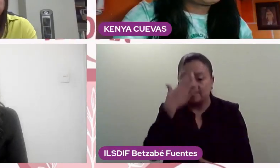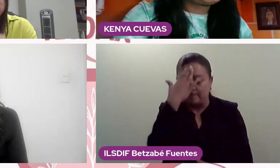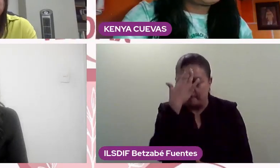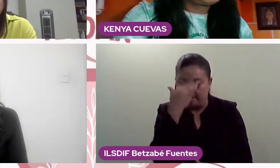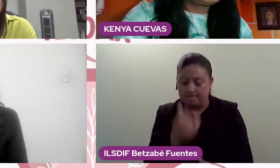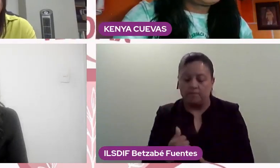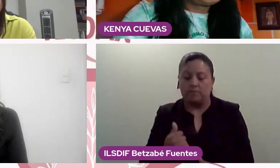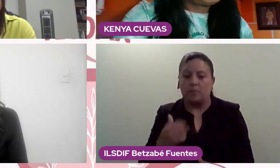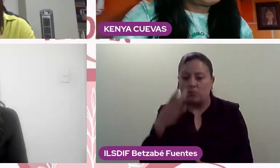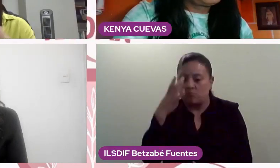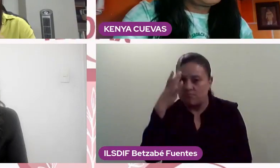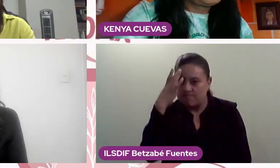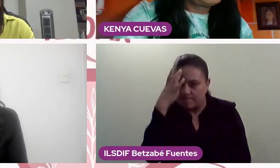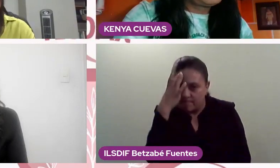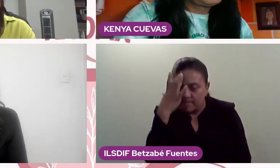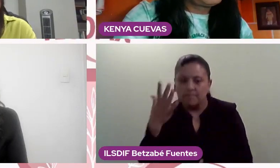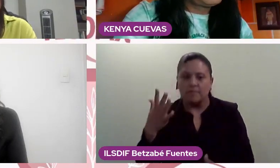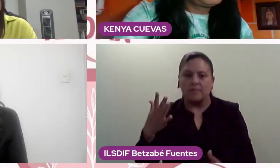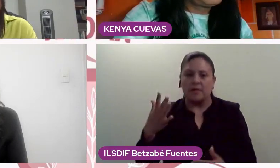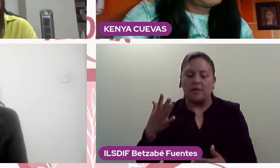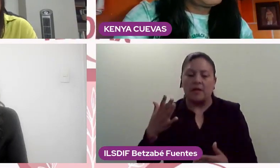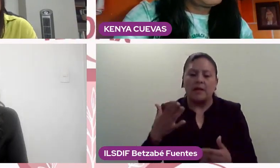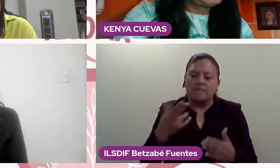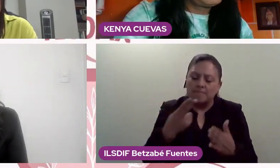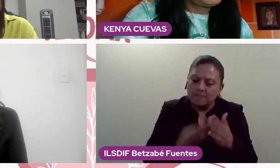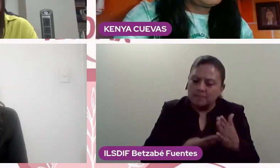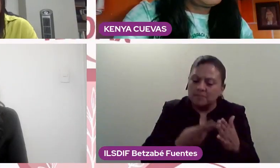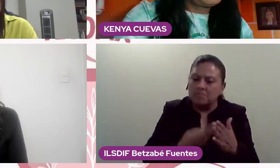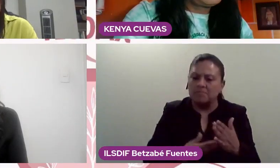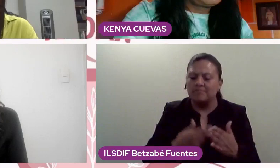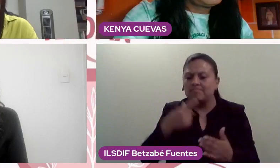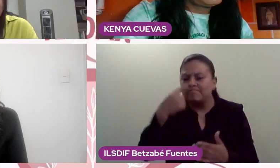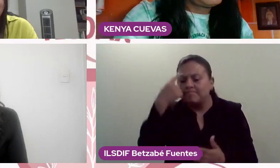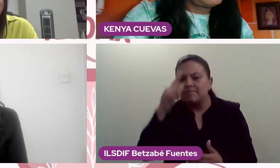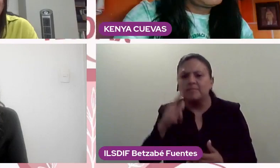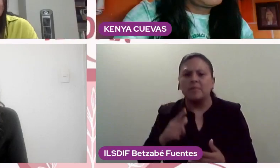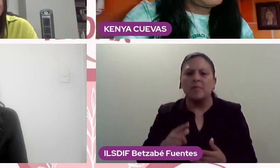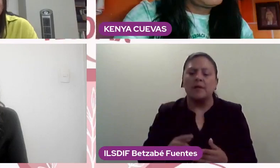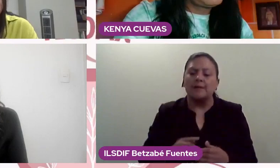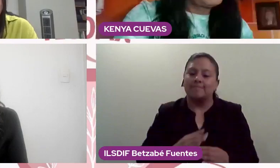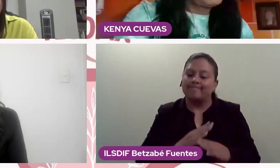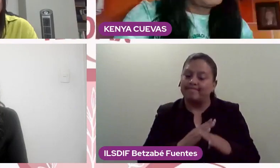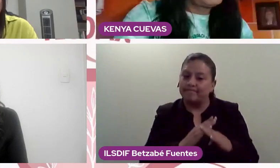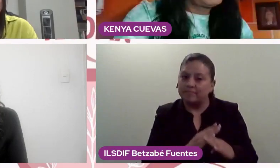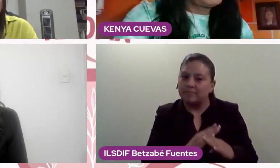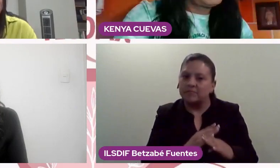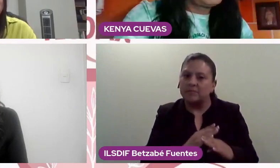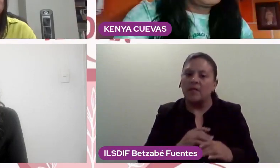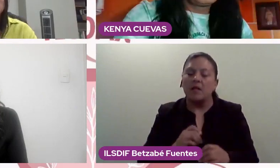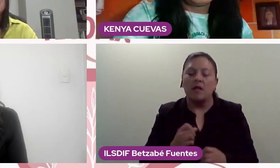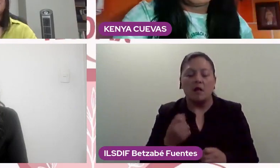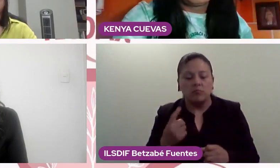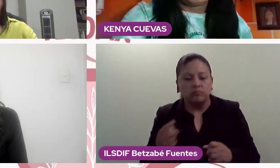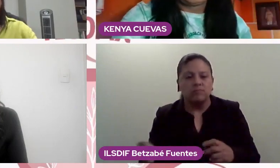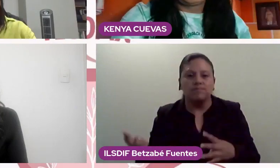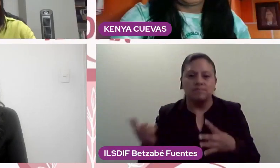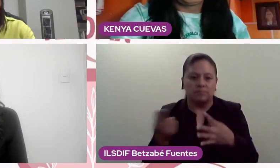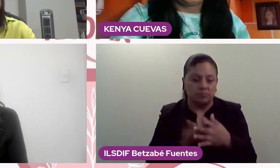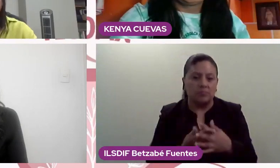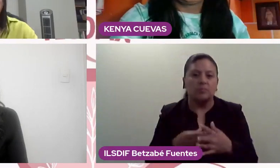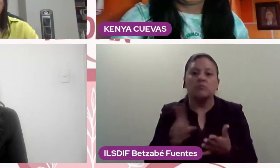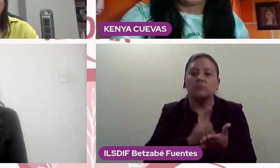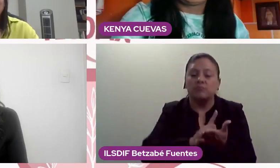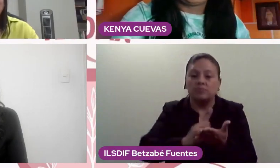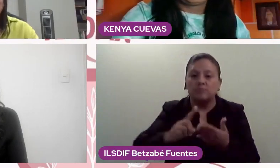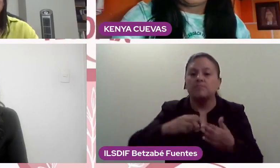más poderosas para combatir la violencia y la discriminación y para promover, sobre todo, el respeto y la igualdad de derechos para todas